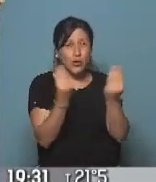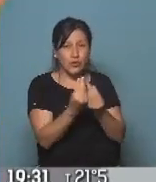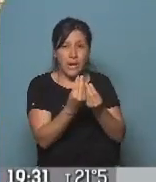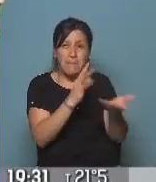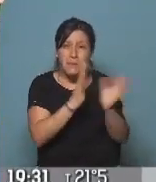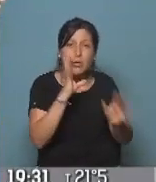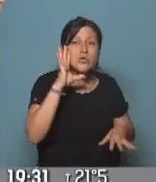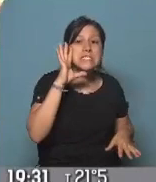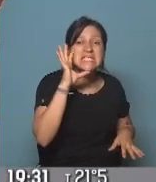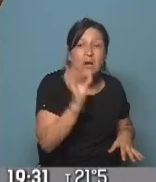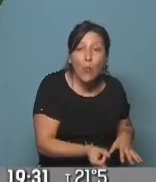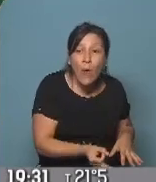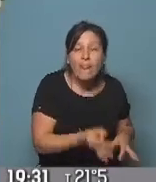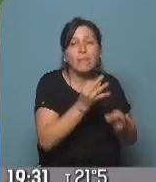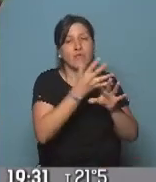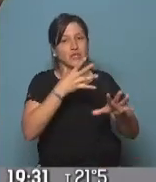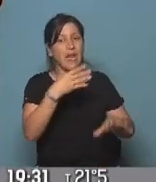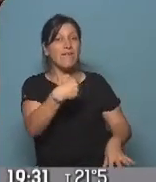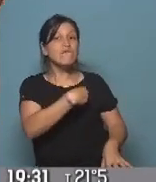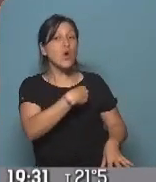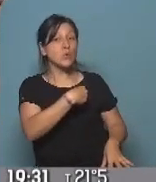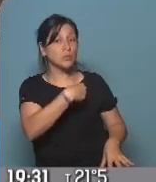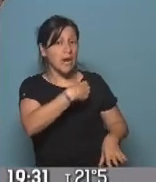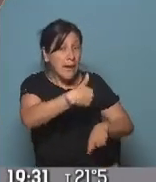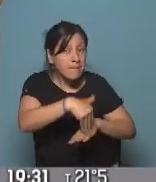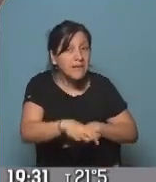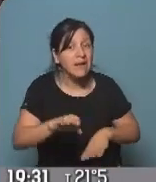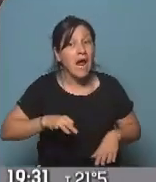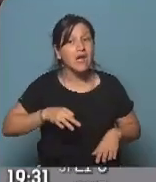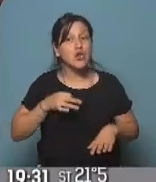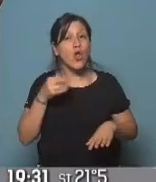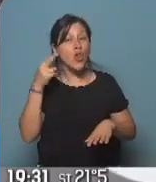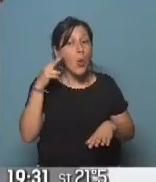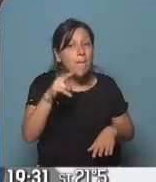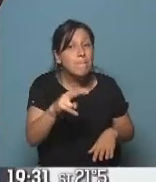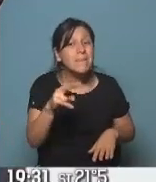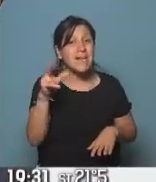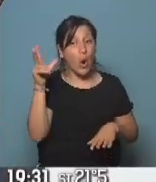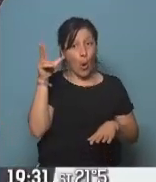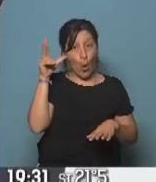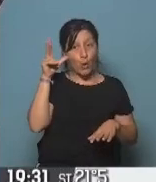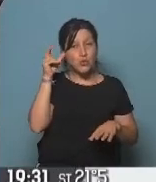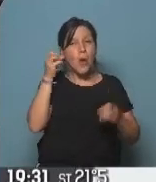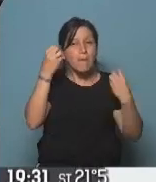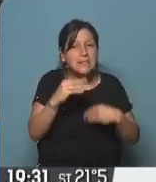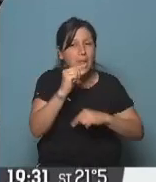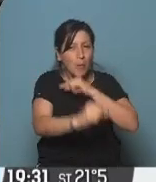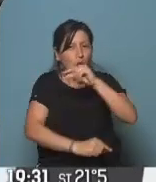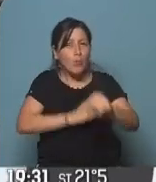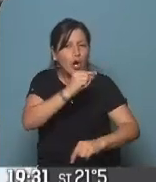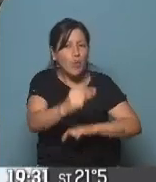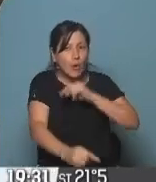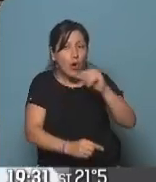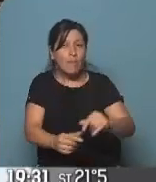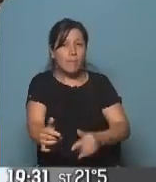profesionales voluntarias y desde el año 2008 llevamos los registros de los informes de femicidios fuimos